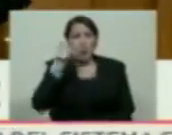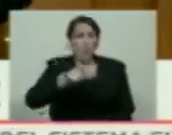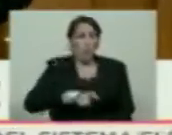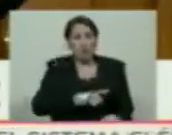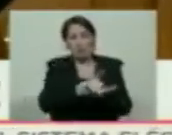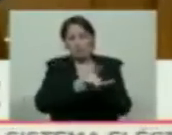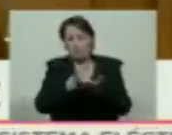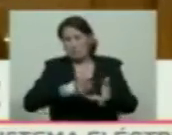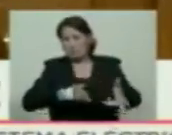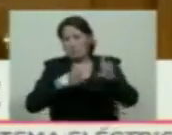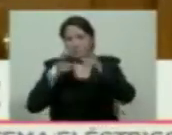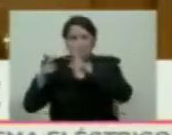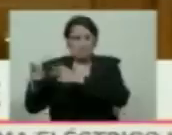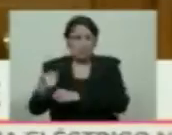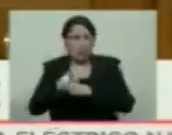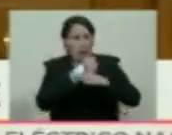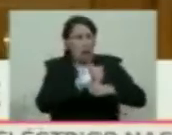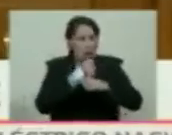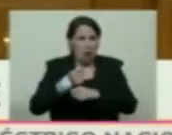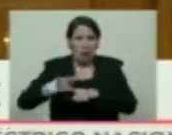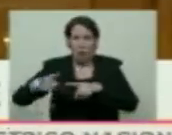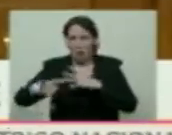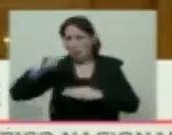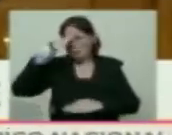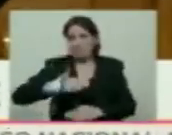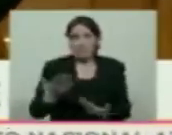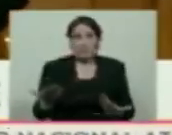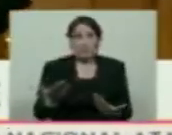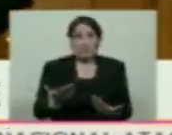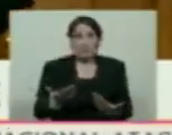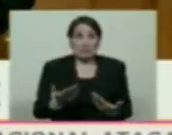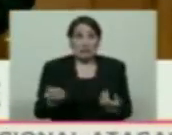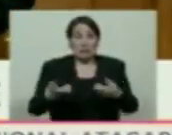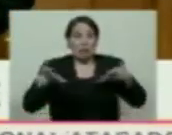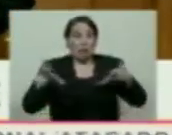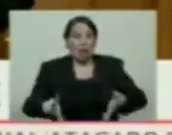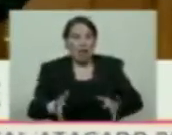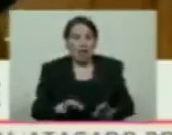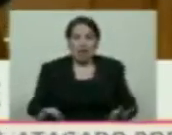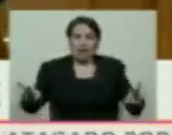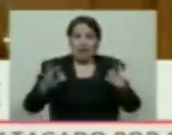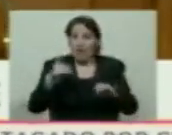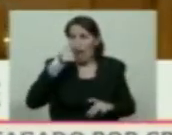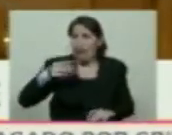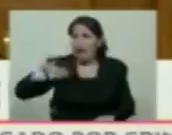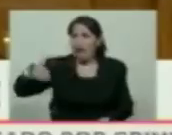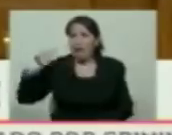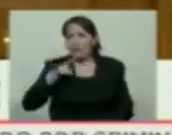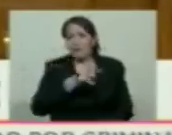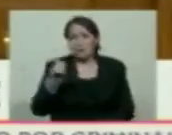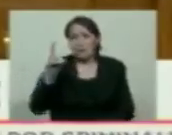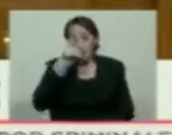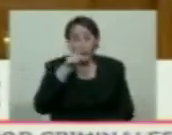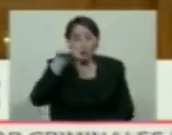armados con artillería, con infantería, con caballería, y no nos para nadie. Lo hicimos hace 200 años y hoy